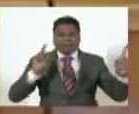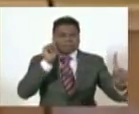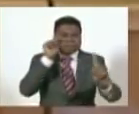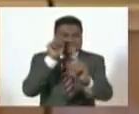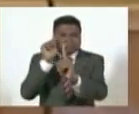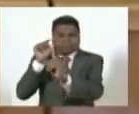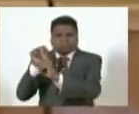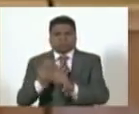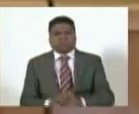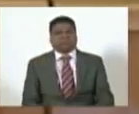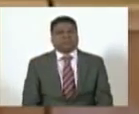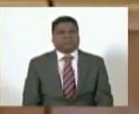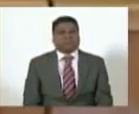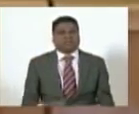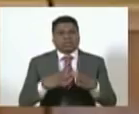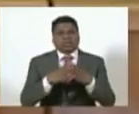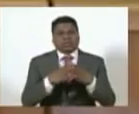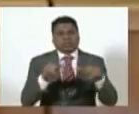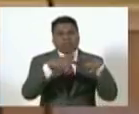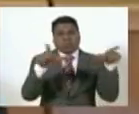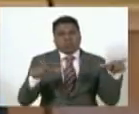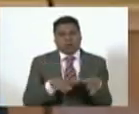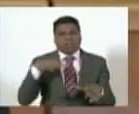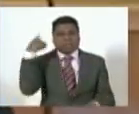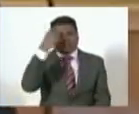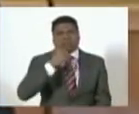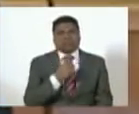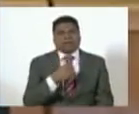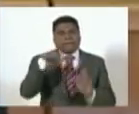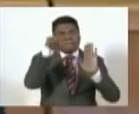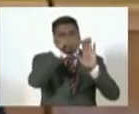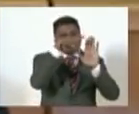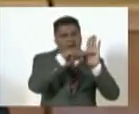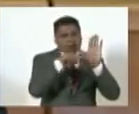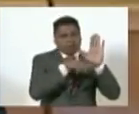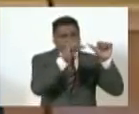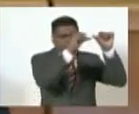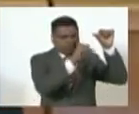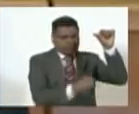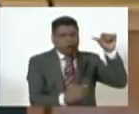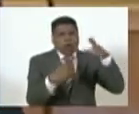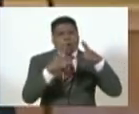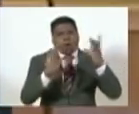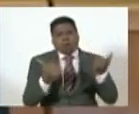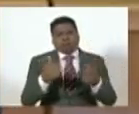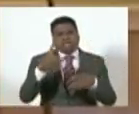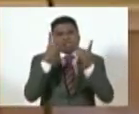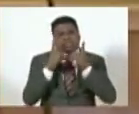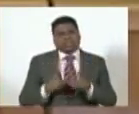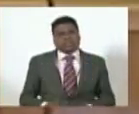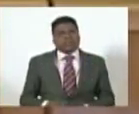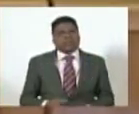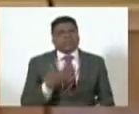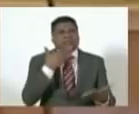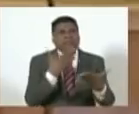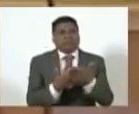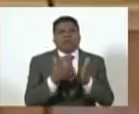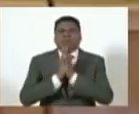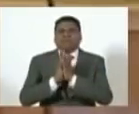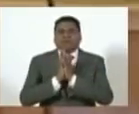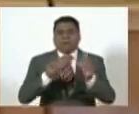en el campo de la seguridad, que hay un conjunto de otras decisiones ya tomadas. Le pido por favor